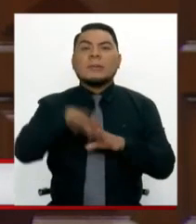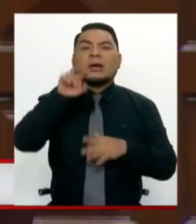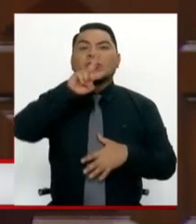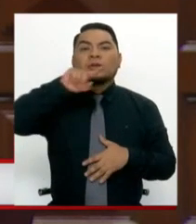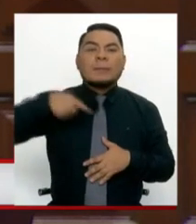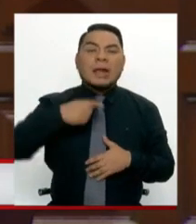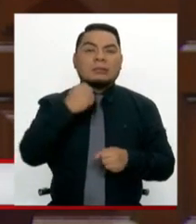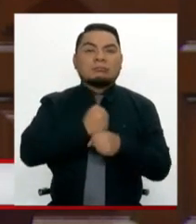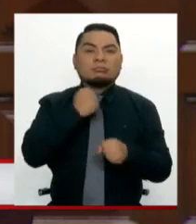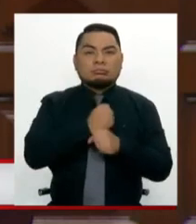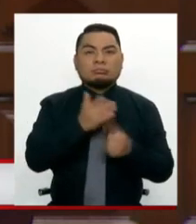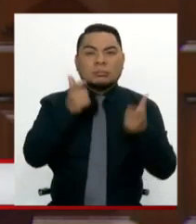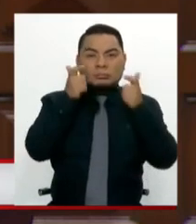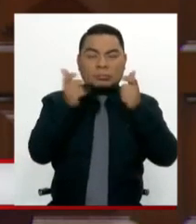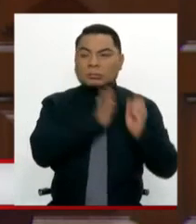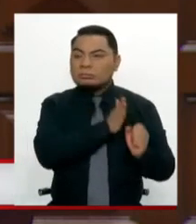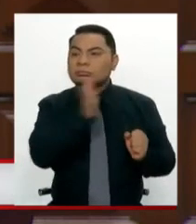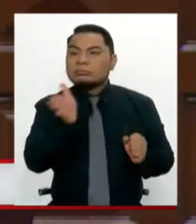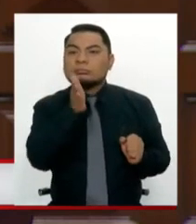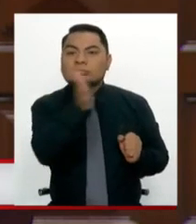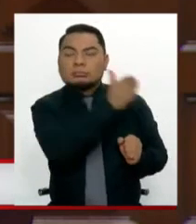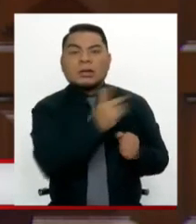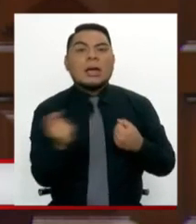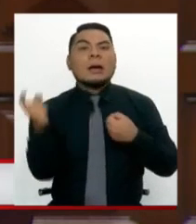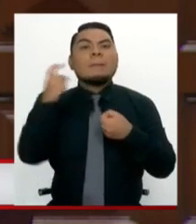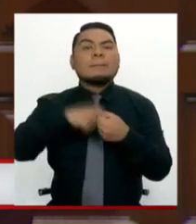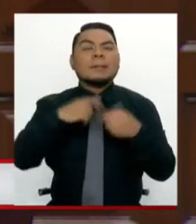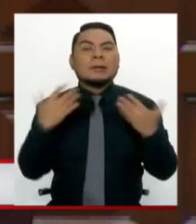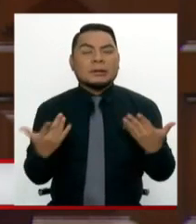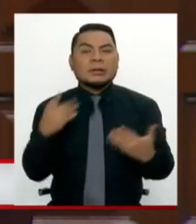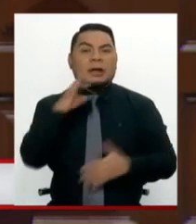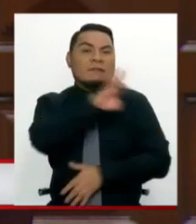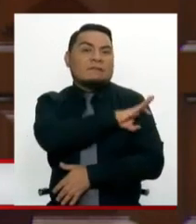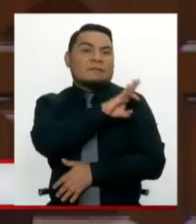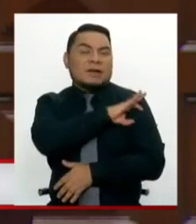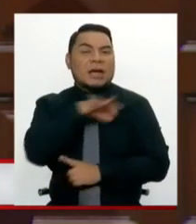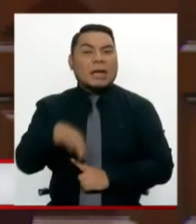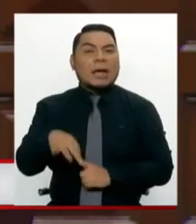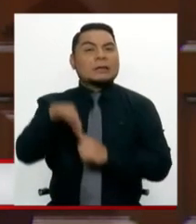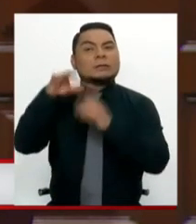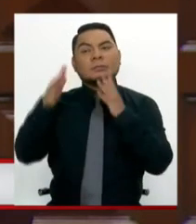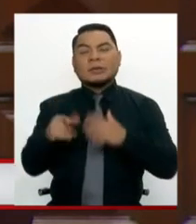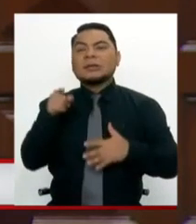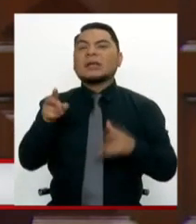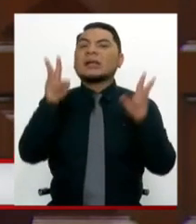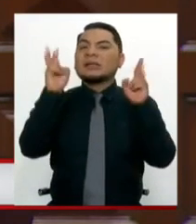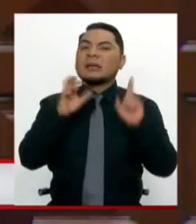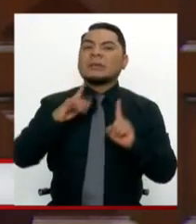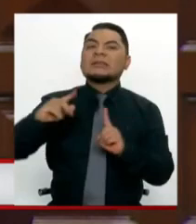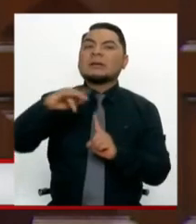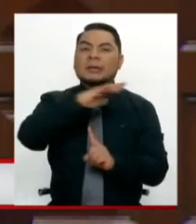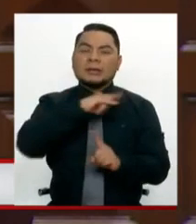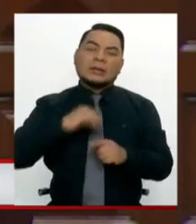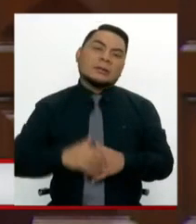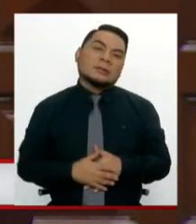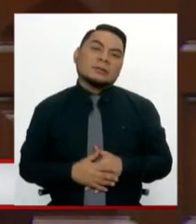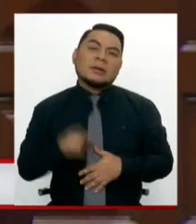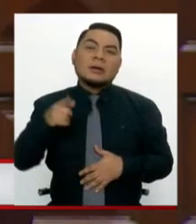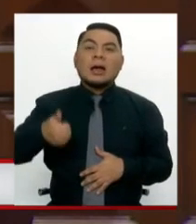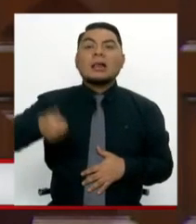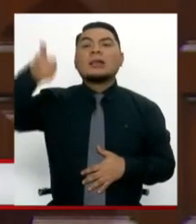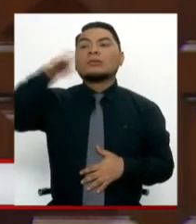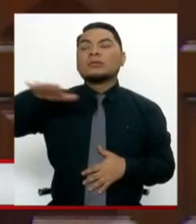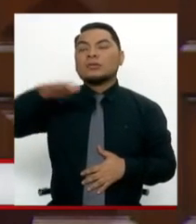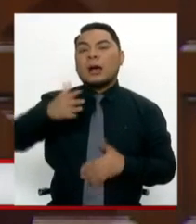2.000 operativos especiales con la participación de las fiscalías especializadas en temas ambientales, la